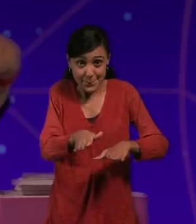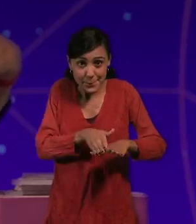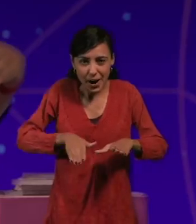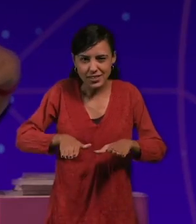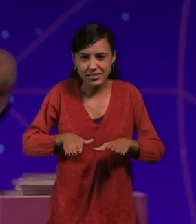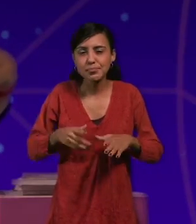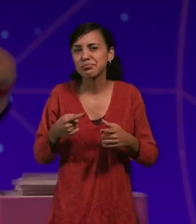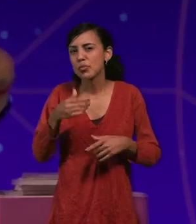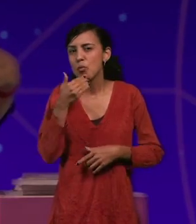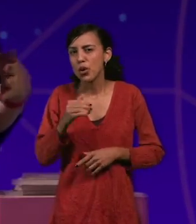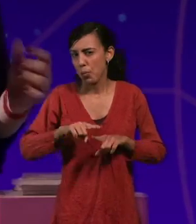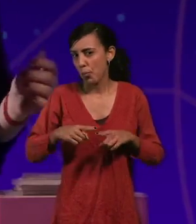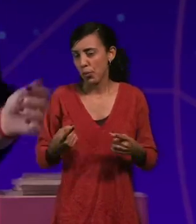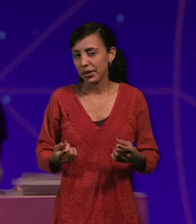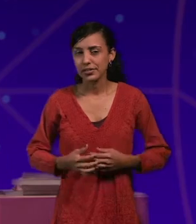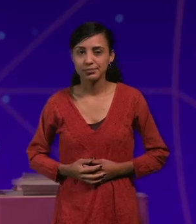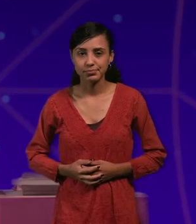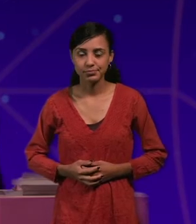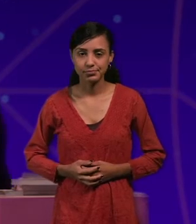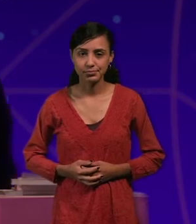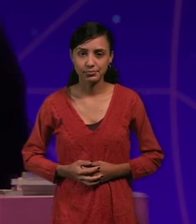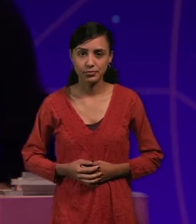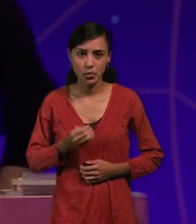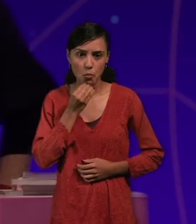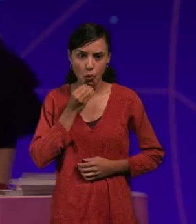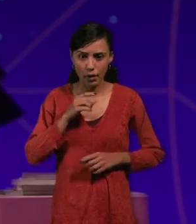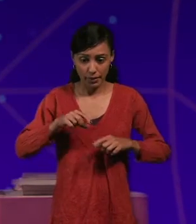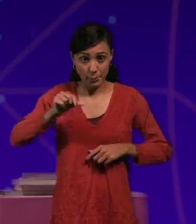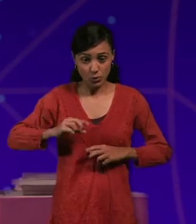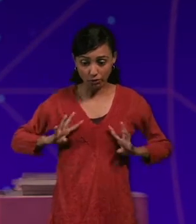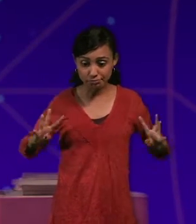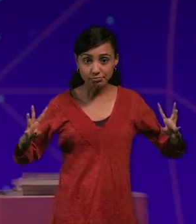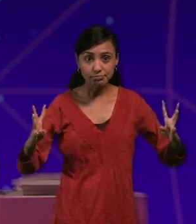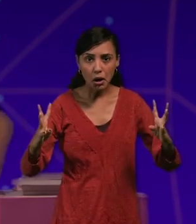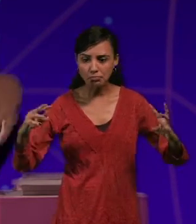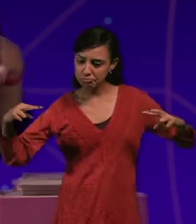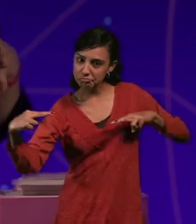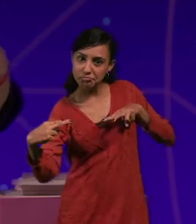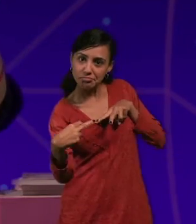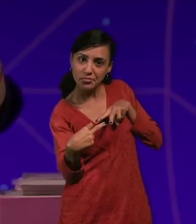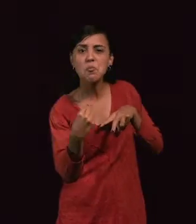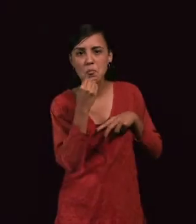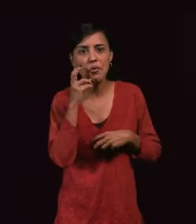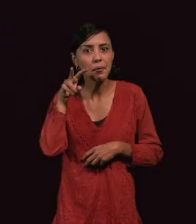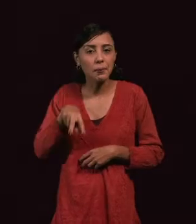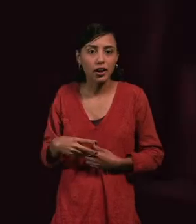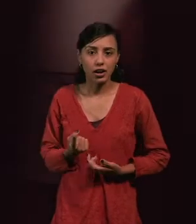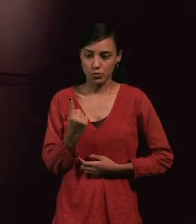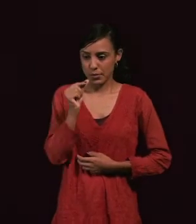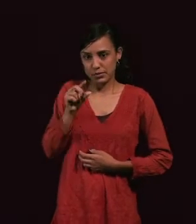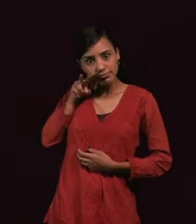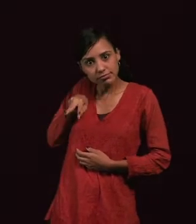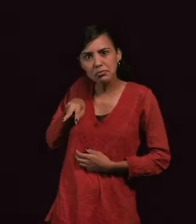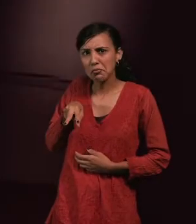ventajas tenía el zootropo? Que el zootropo podía ser observado por personas en diferentes puntos. Ya no era para